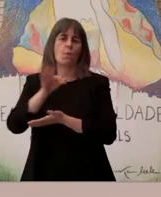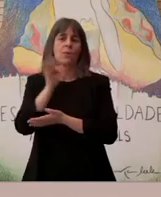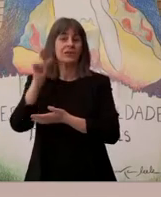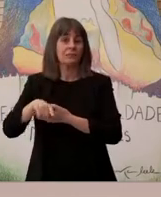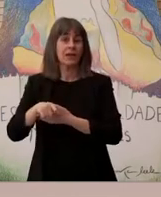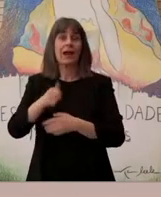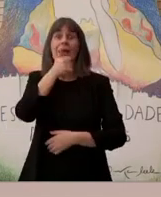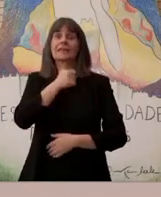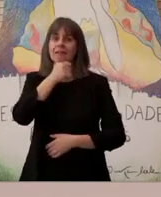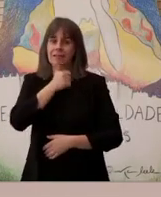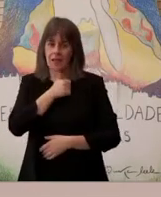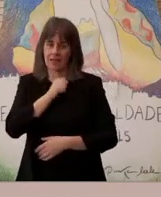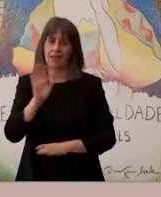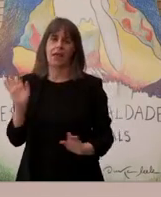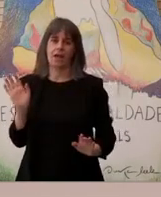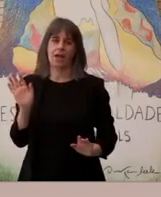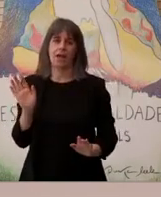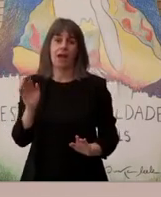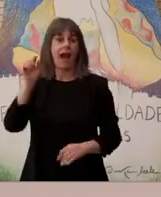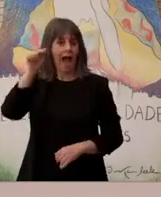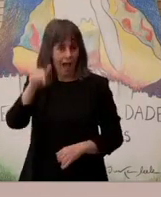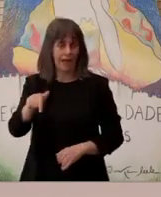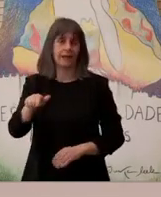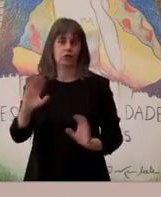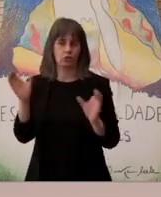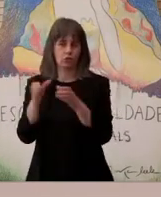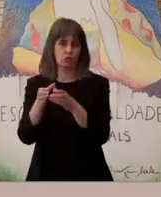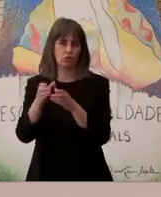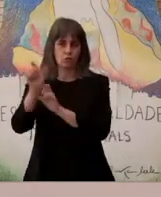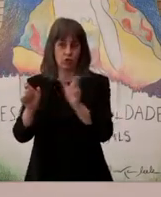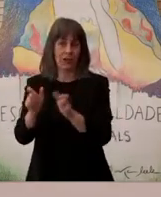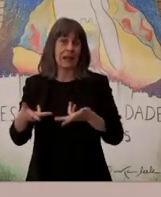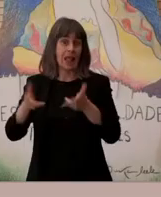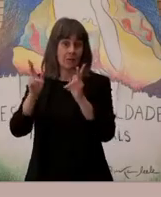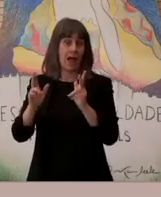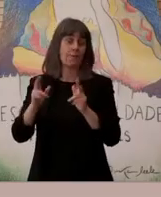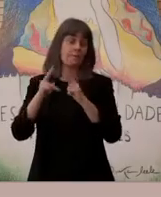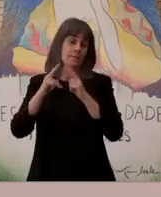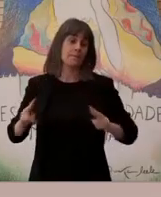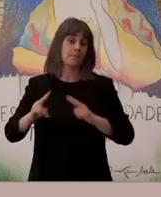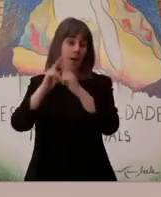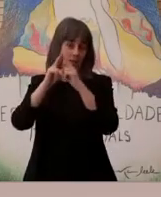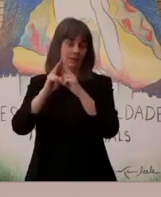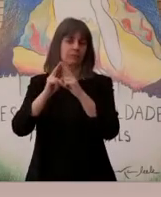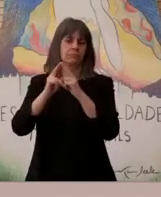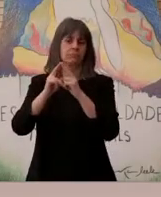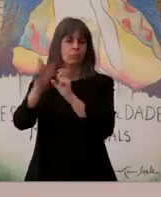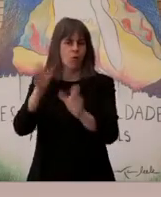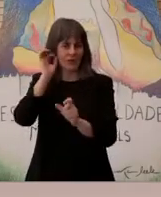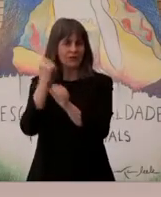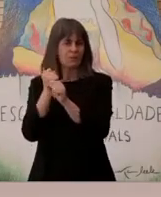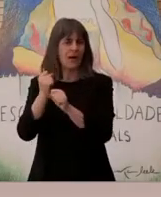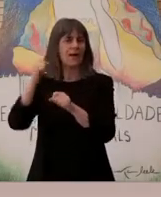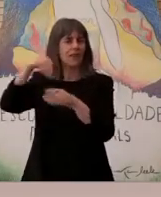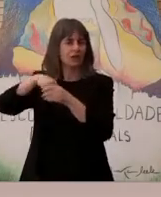tardó francamente porque Alí estaba en gran parte los que liberaron París y las mujeres que trabajaron una resistencia sendo correos y